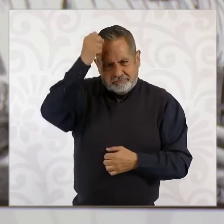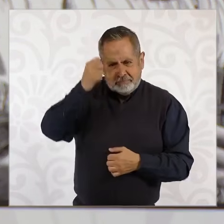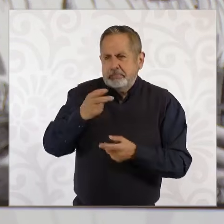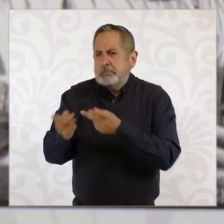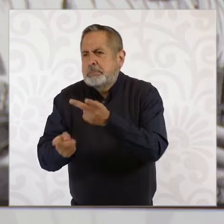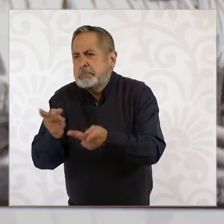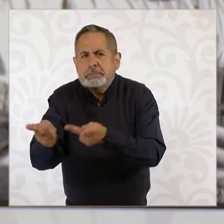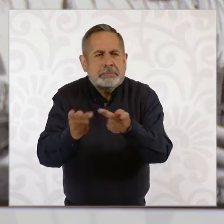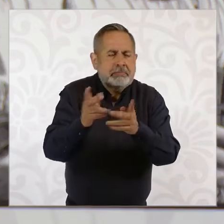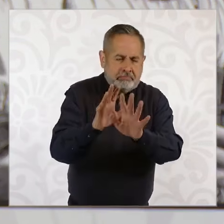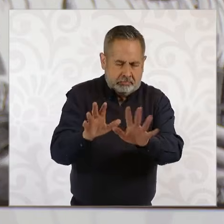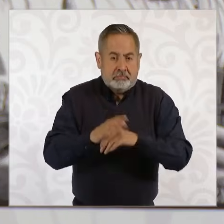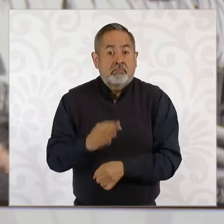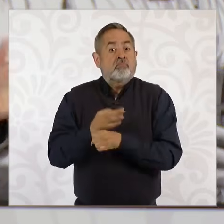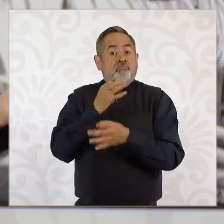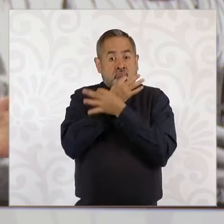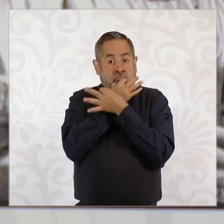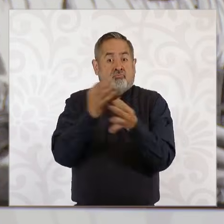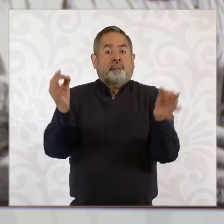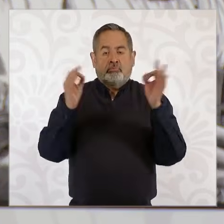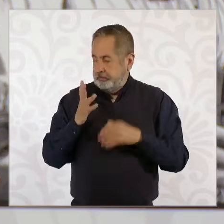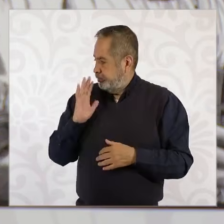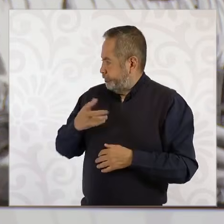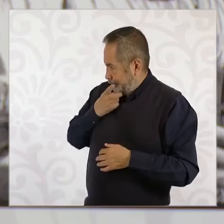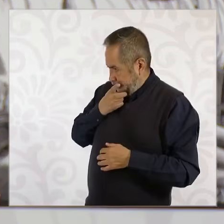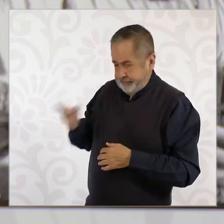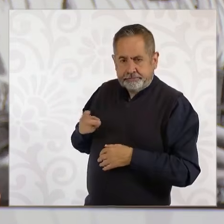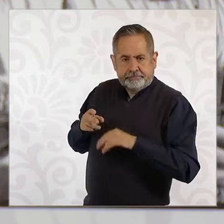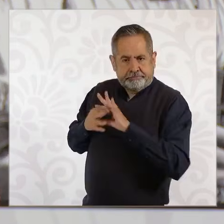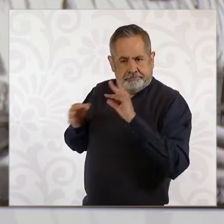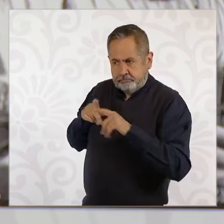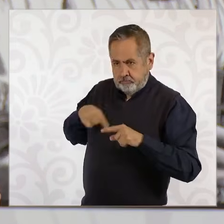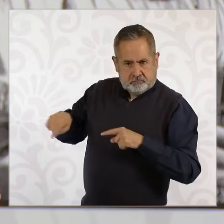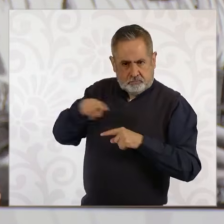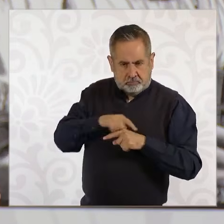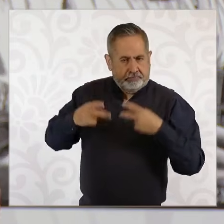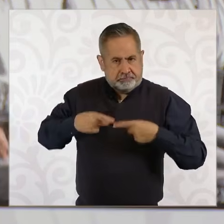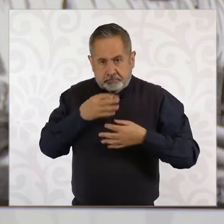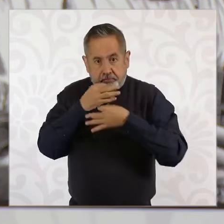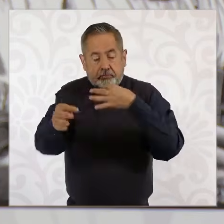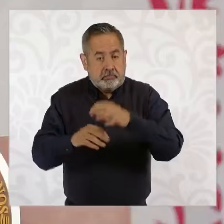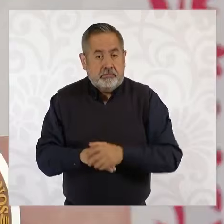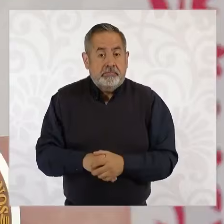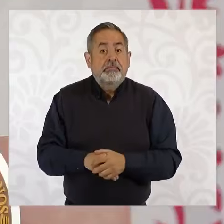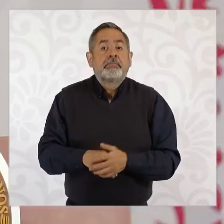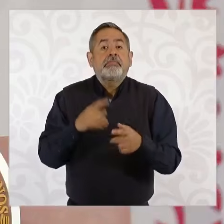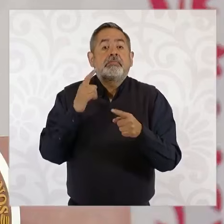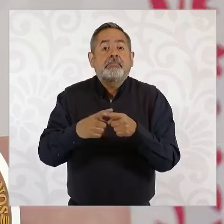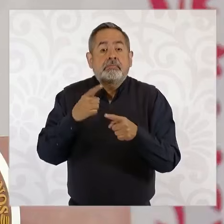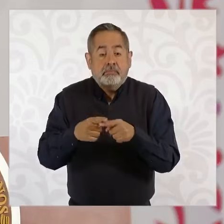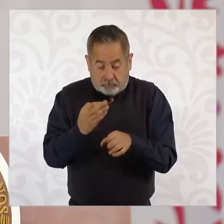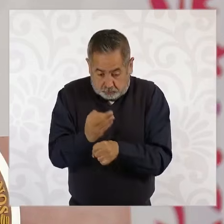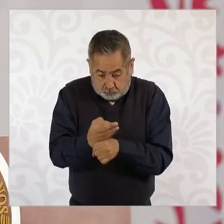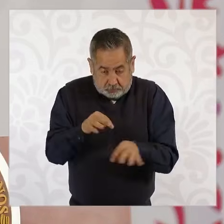Aprovecho para decirlo aquí públicamente, ya se los dije a todos los servidores públicos, quien quiera participar, quien trabaje en